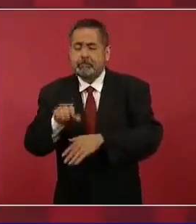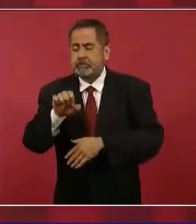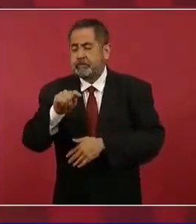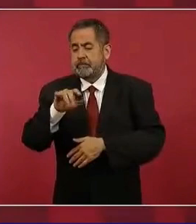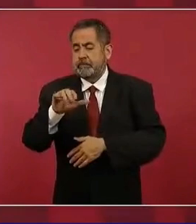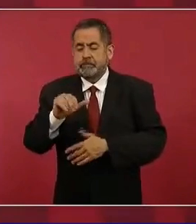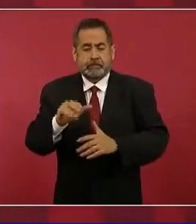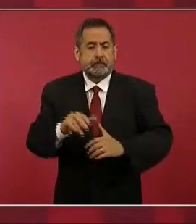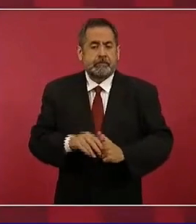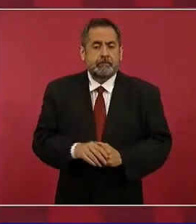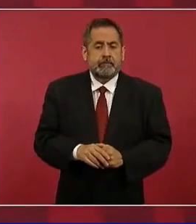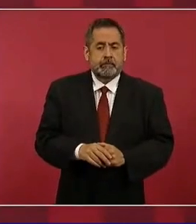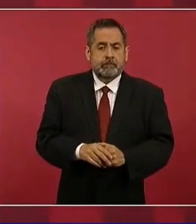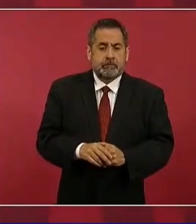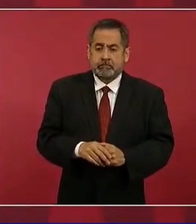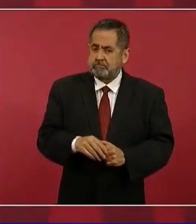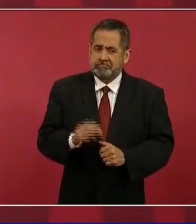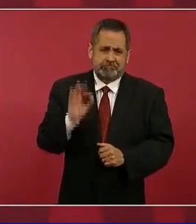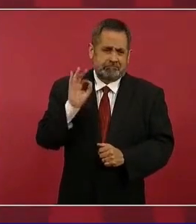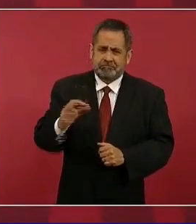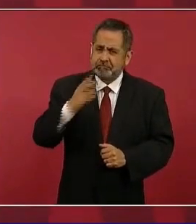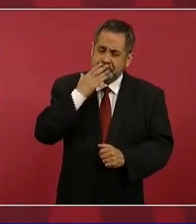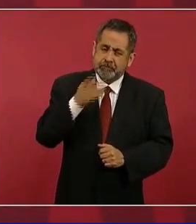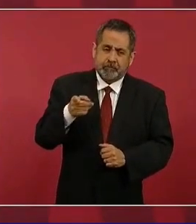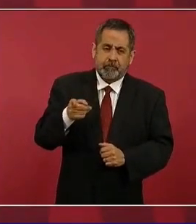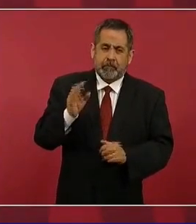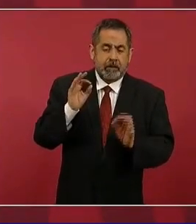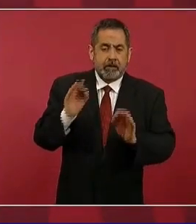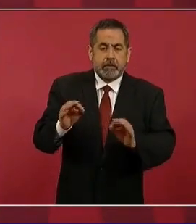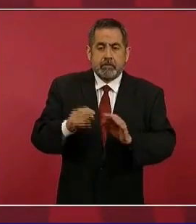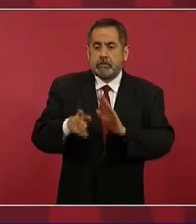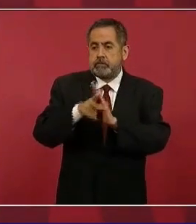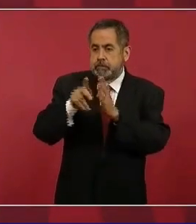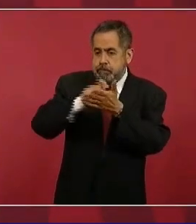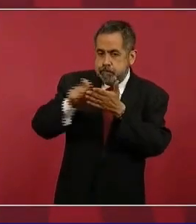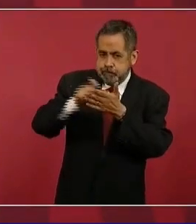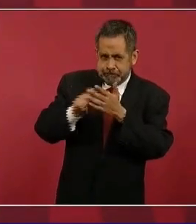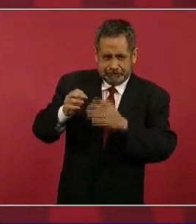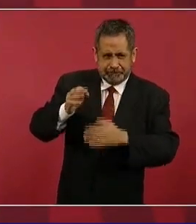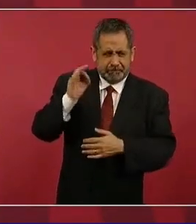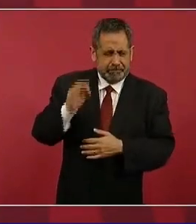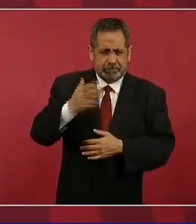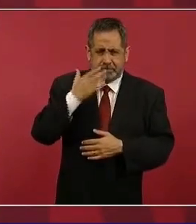sí, de primera como periodista.